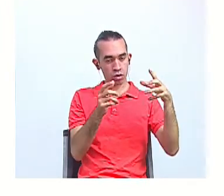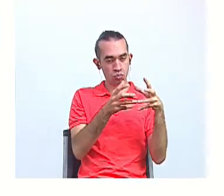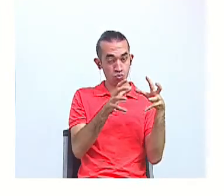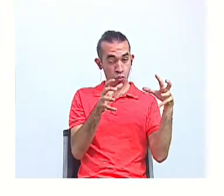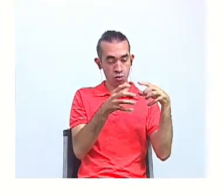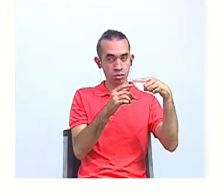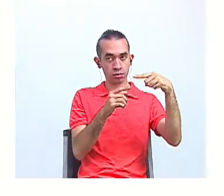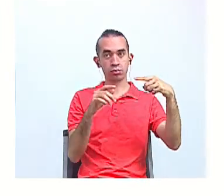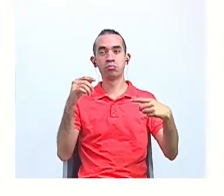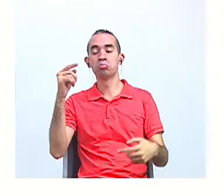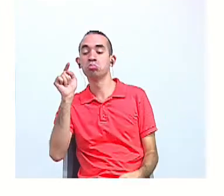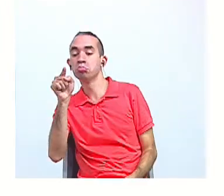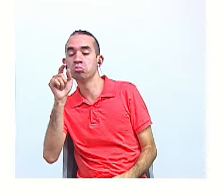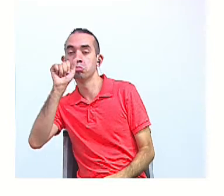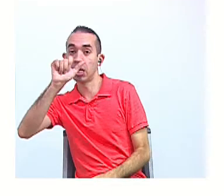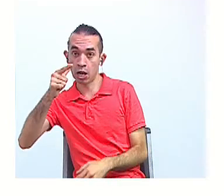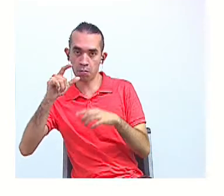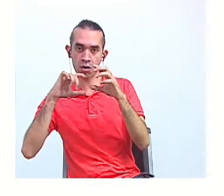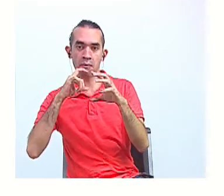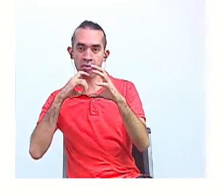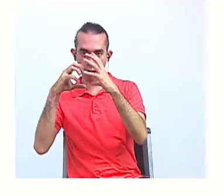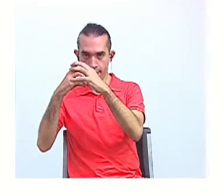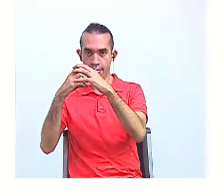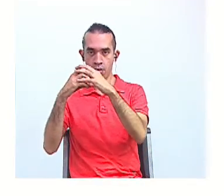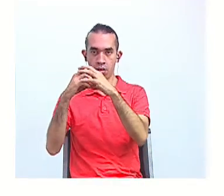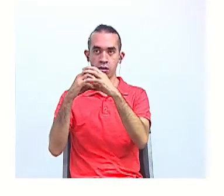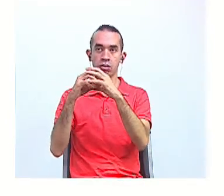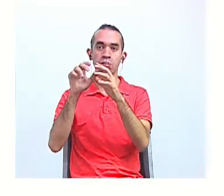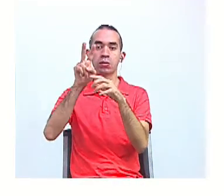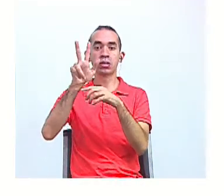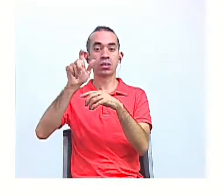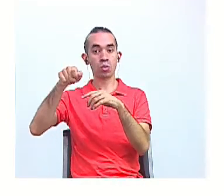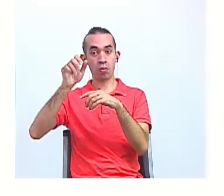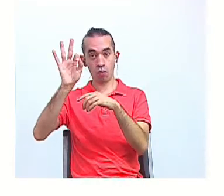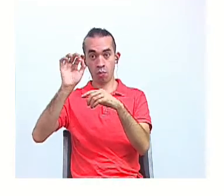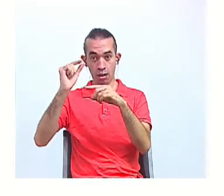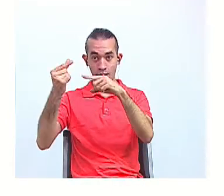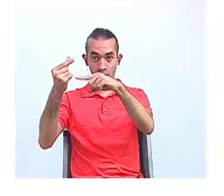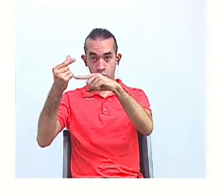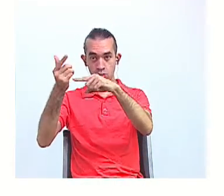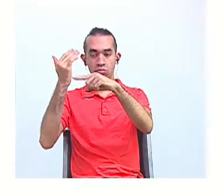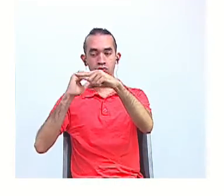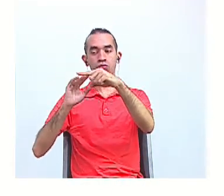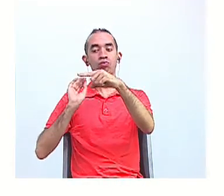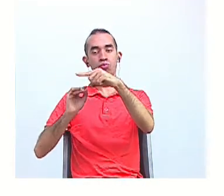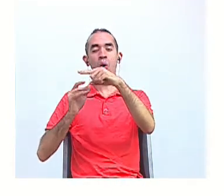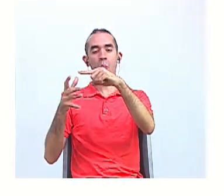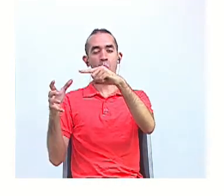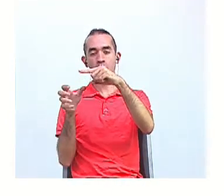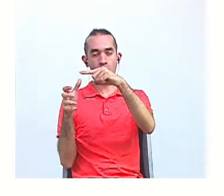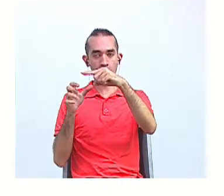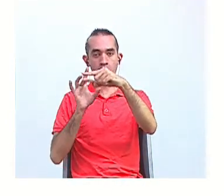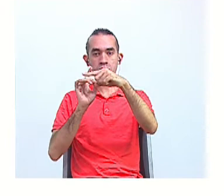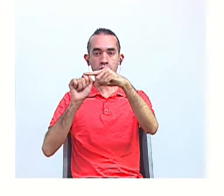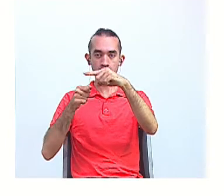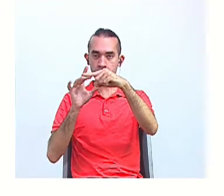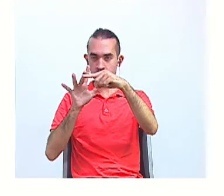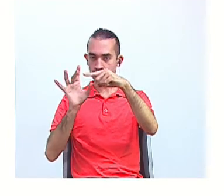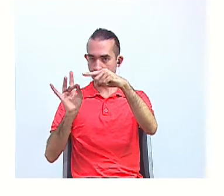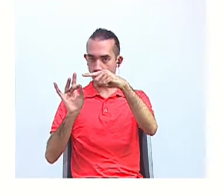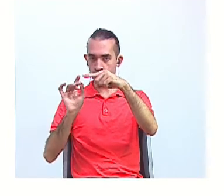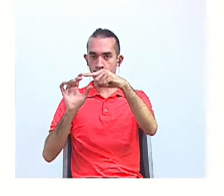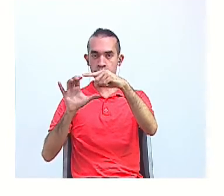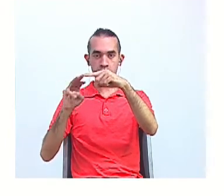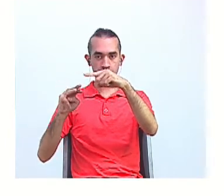aluminio teníamos una masa de 23,9 gramos y un volumen de 8,58 centímetros